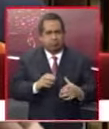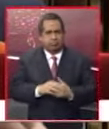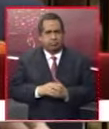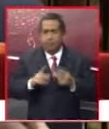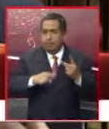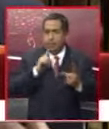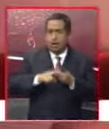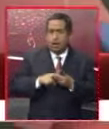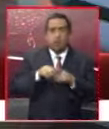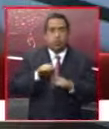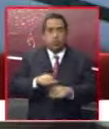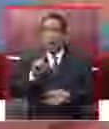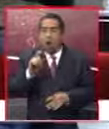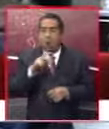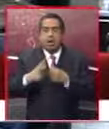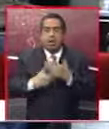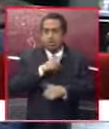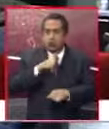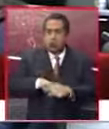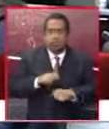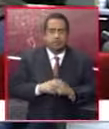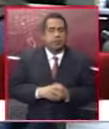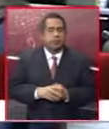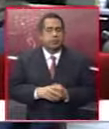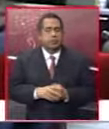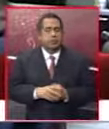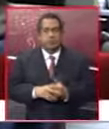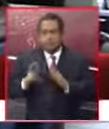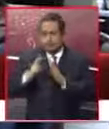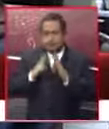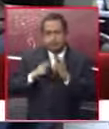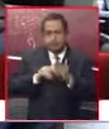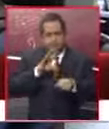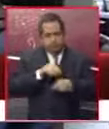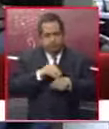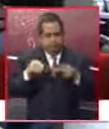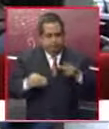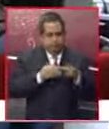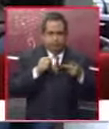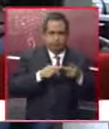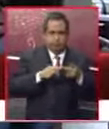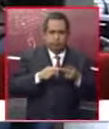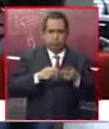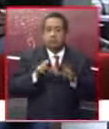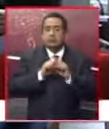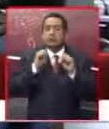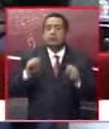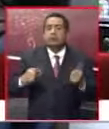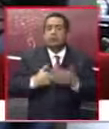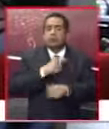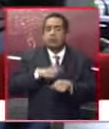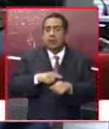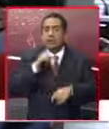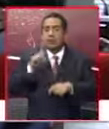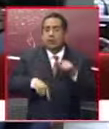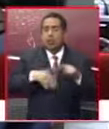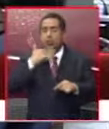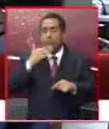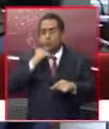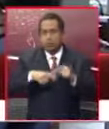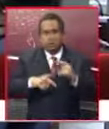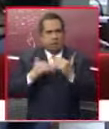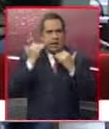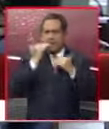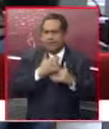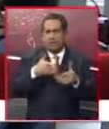General de Aguas Nacionales. Con la reglamentación complementaria del Sistema Nacional Anticorrupción tenemos un plazo fatal para hacerlo el